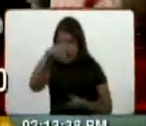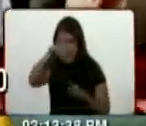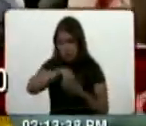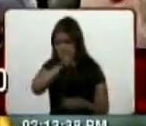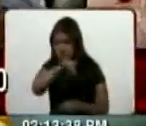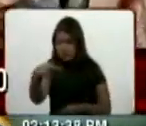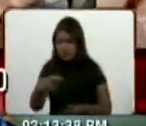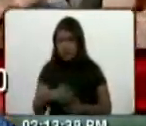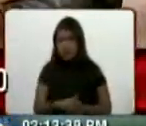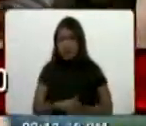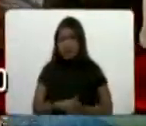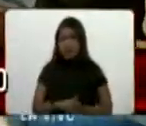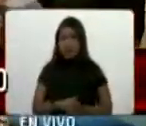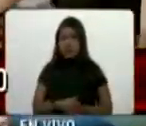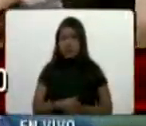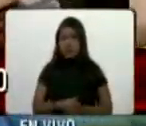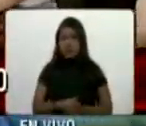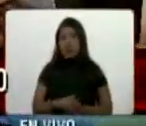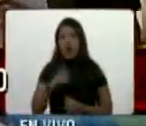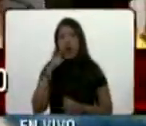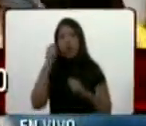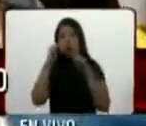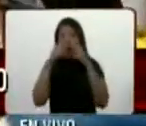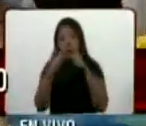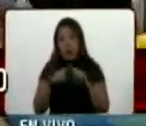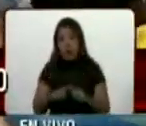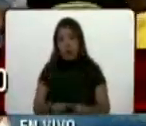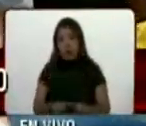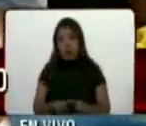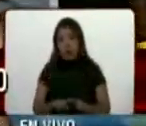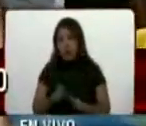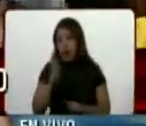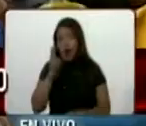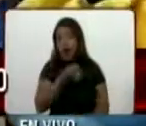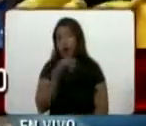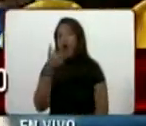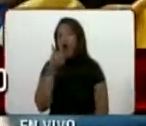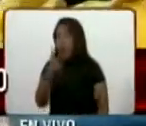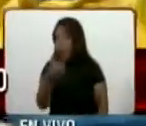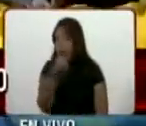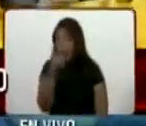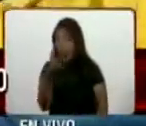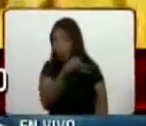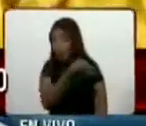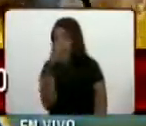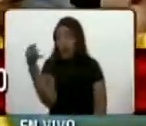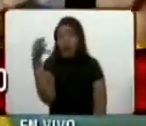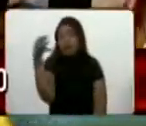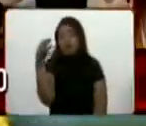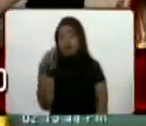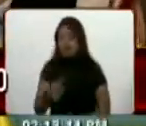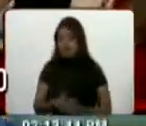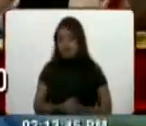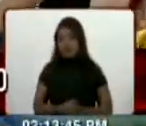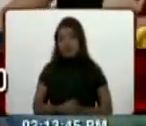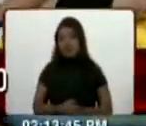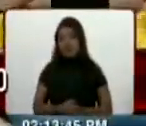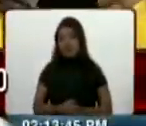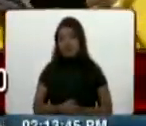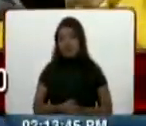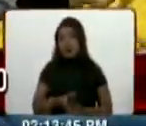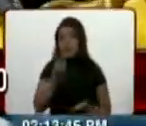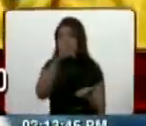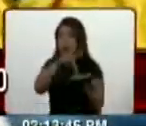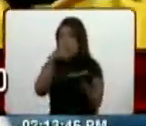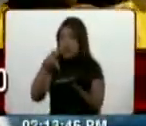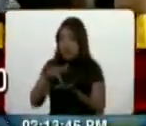Y la gente está votando, recién. Hay unos números, ahí, Dios mío, fabuloso. Fabuloso los números. ¿Cómo hemos visto hoy, de participación, presidente? Porque